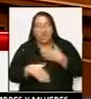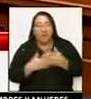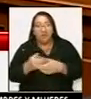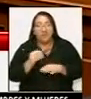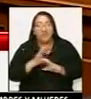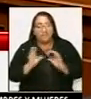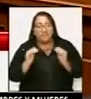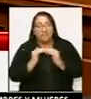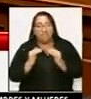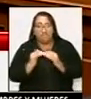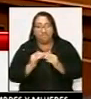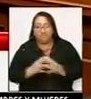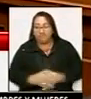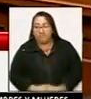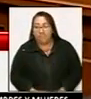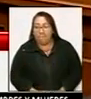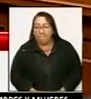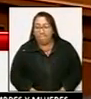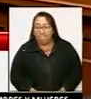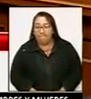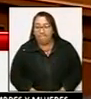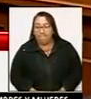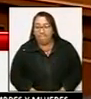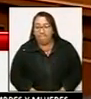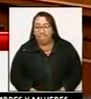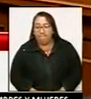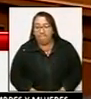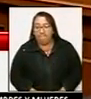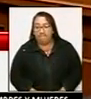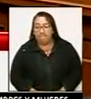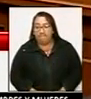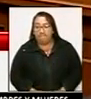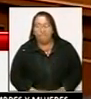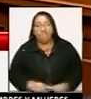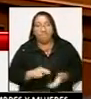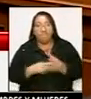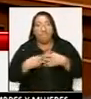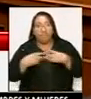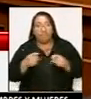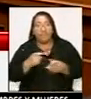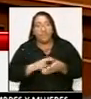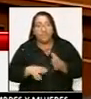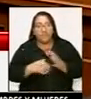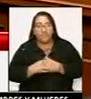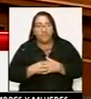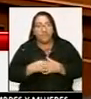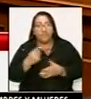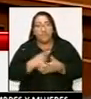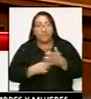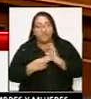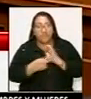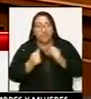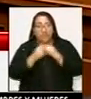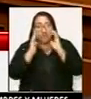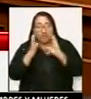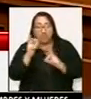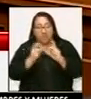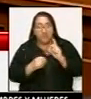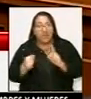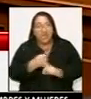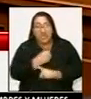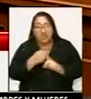avancen simultáneamente, digamos, si no al mismo ritmo, por lo menos permitir que en lo que se refiere a atención de